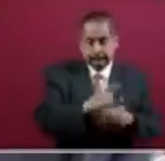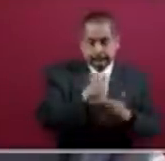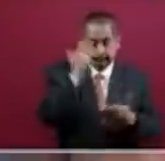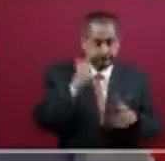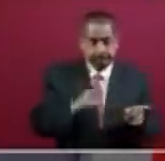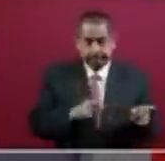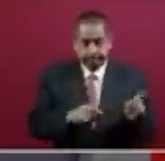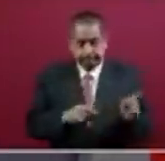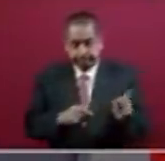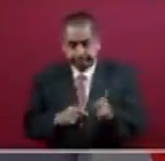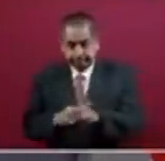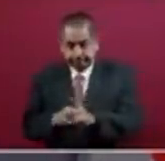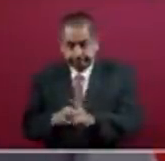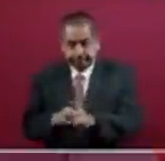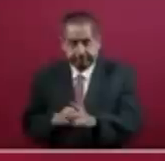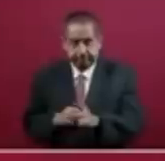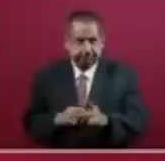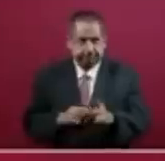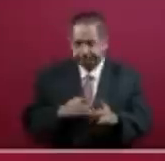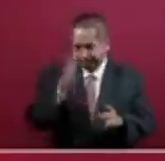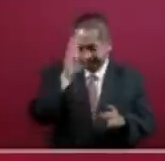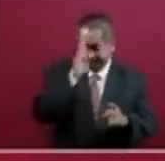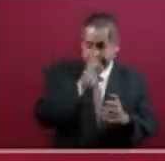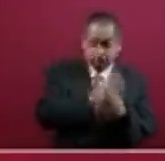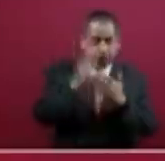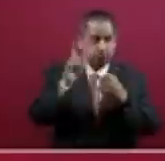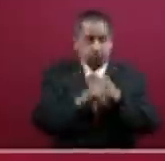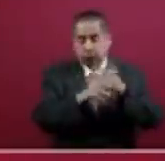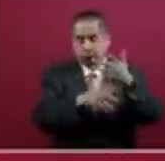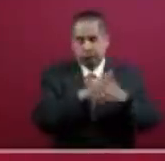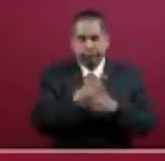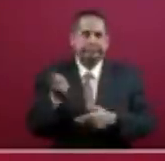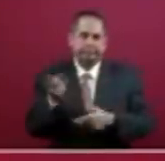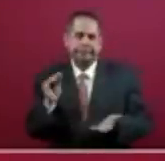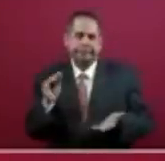se dispara la violencia,